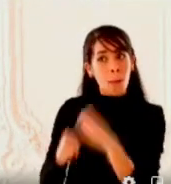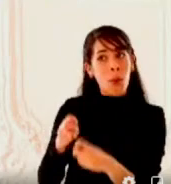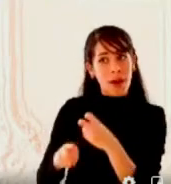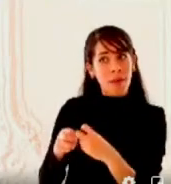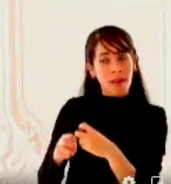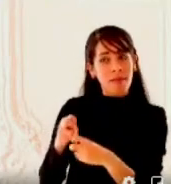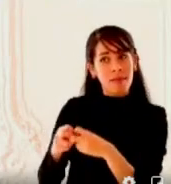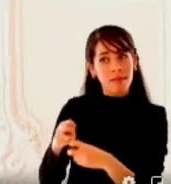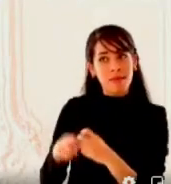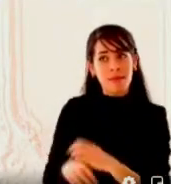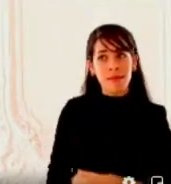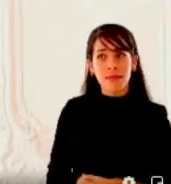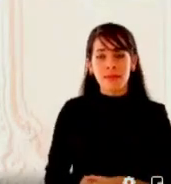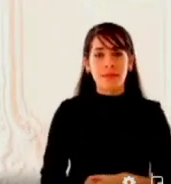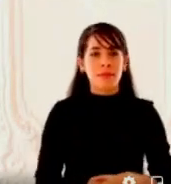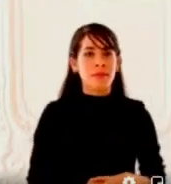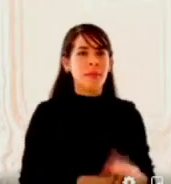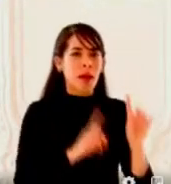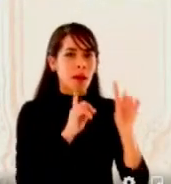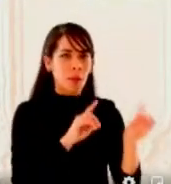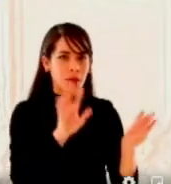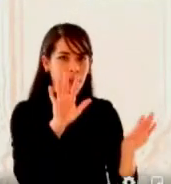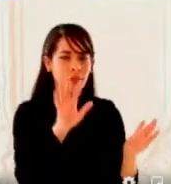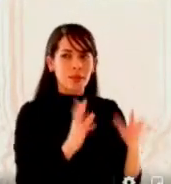Que vaya en inspección regularmente. O sea,